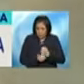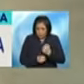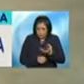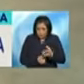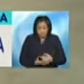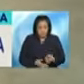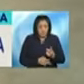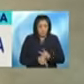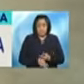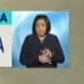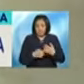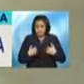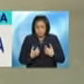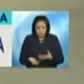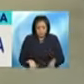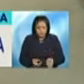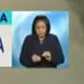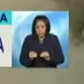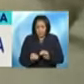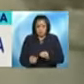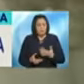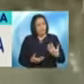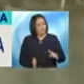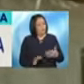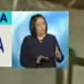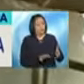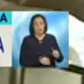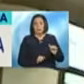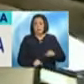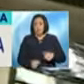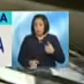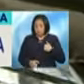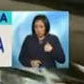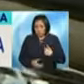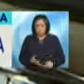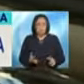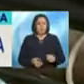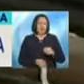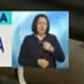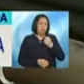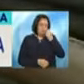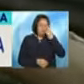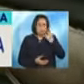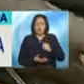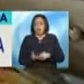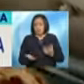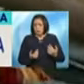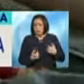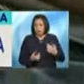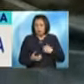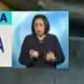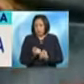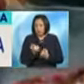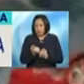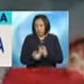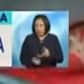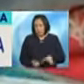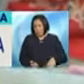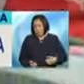criar animales. Lamentablemente sí, también sí. Han muerto sus sí, animales. Sí, yo simplemente crío a burriguitos nomás. Yo con burriguito nomás yo sustento yo a mis